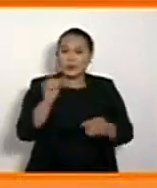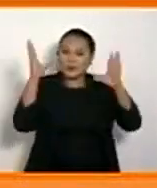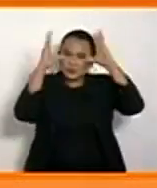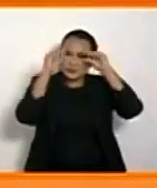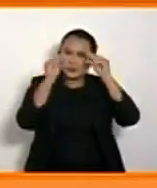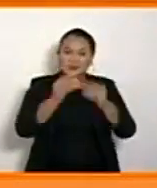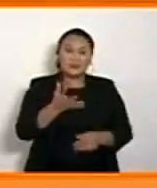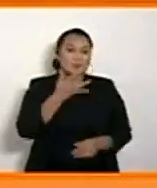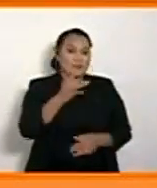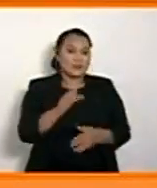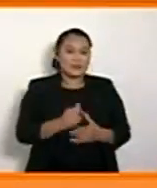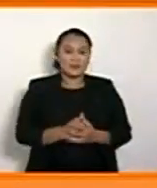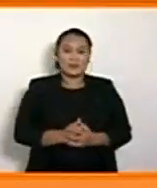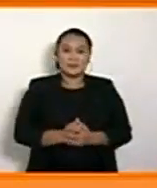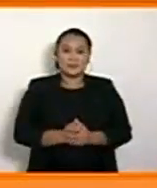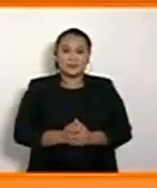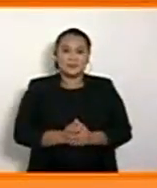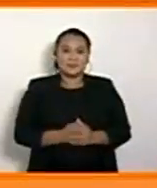suerte.